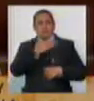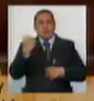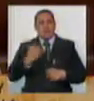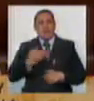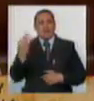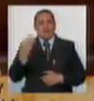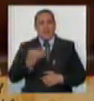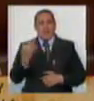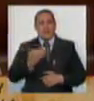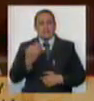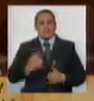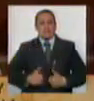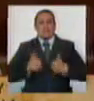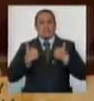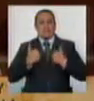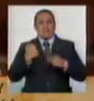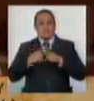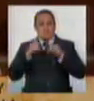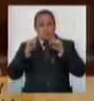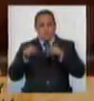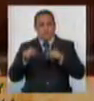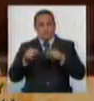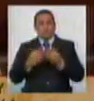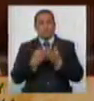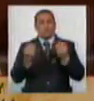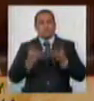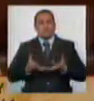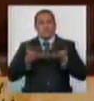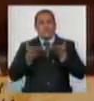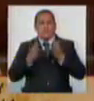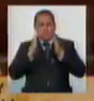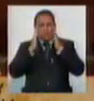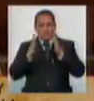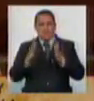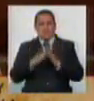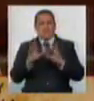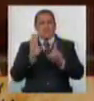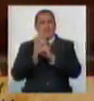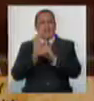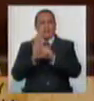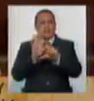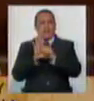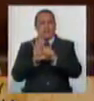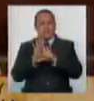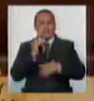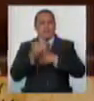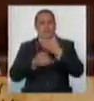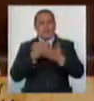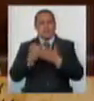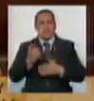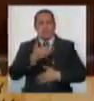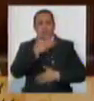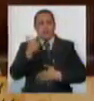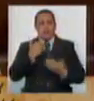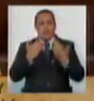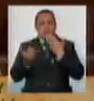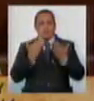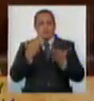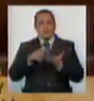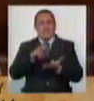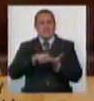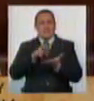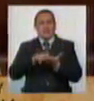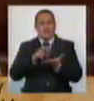de vida. Para eso, se ha dictado recientemente el decreto legislativo que promueve las modalidades de